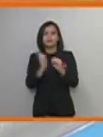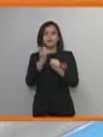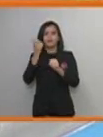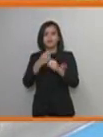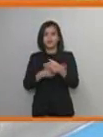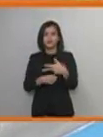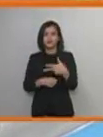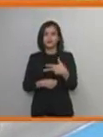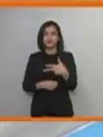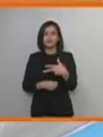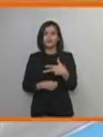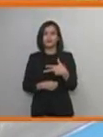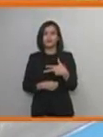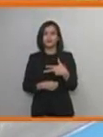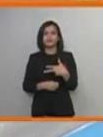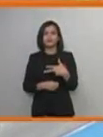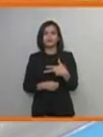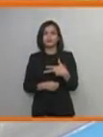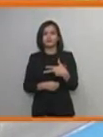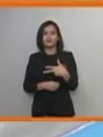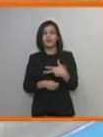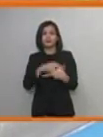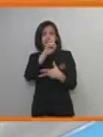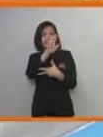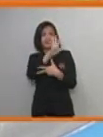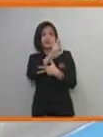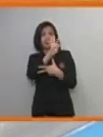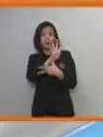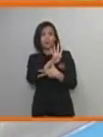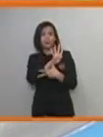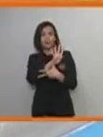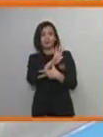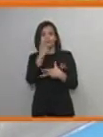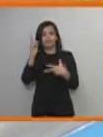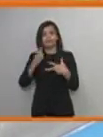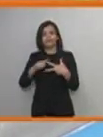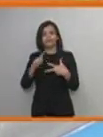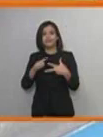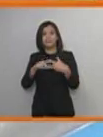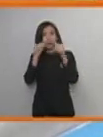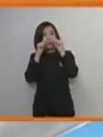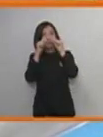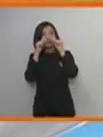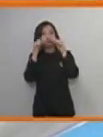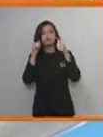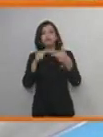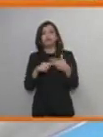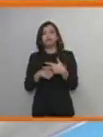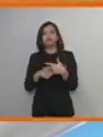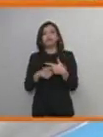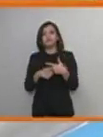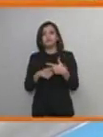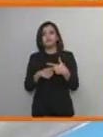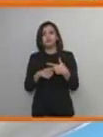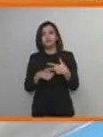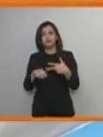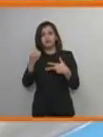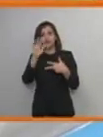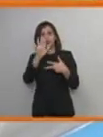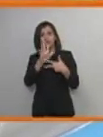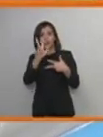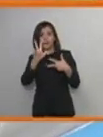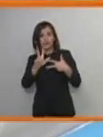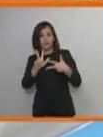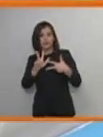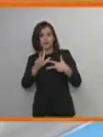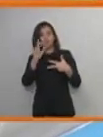ganador. Y este es el 54, segundo número, atento, porque este es el 53,